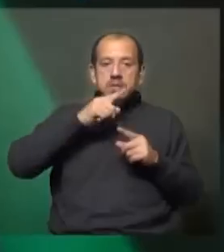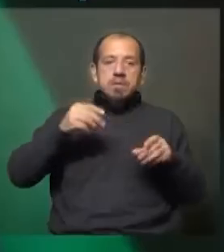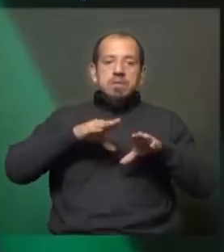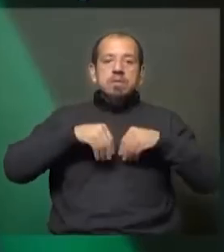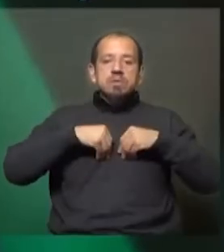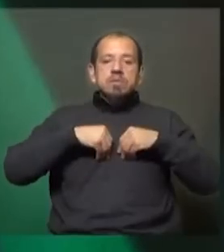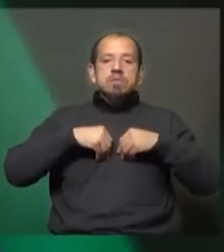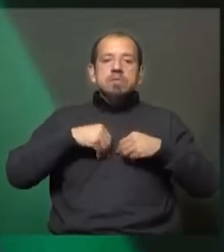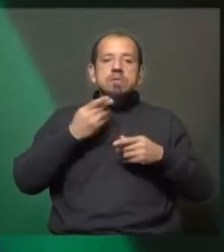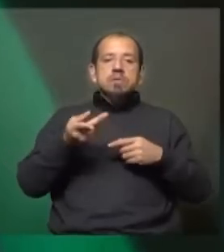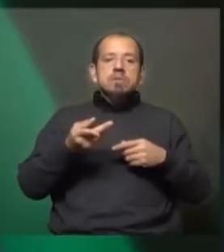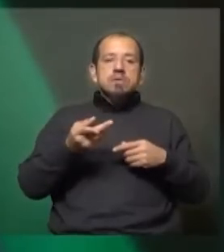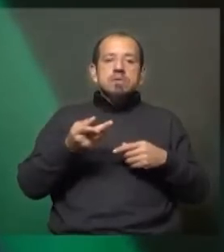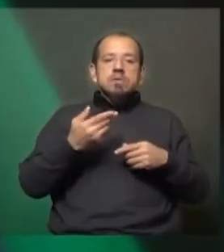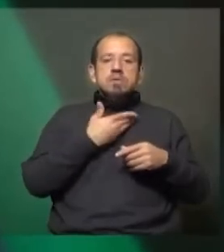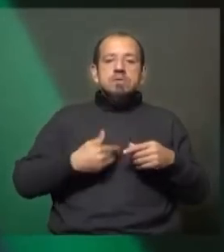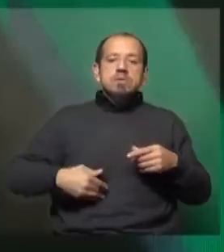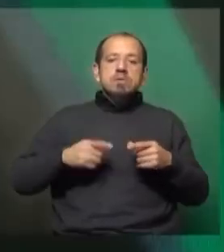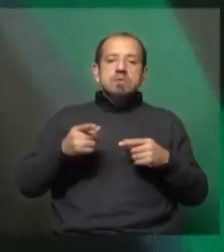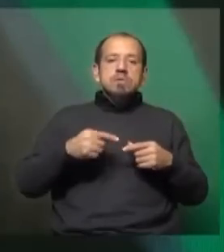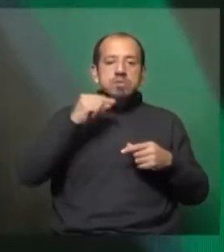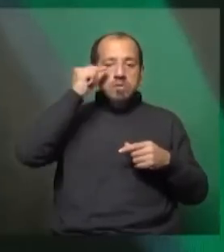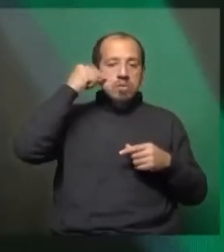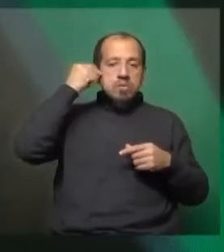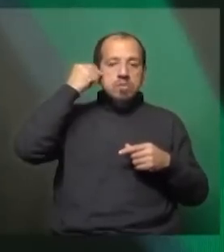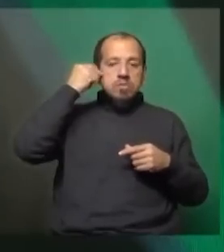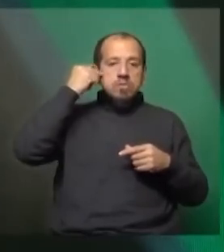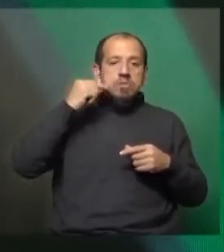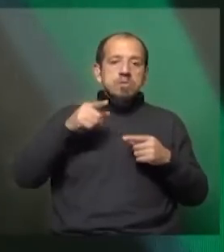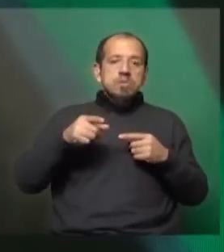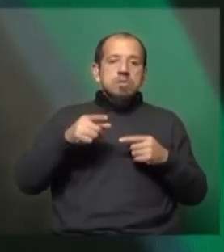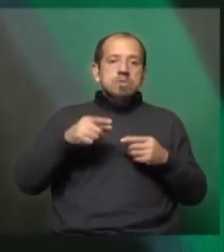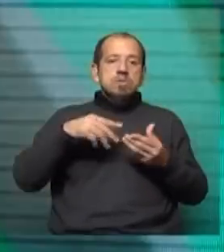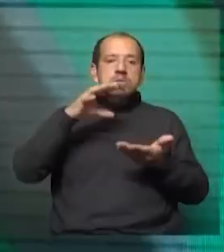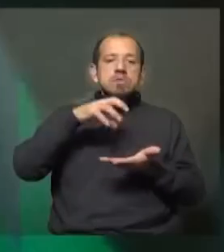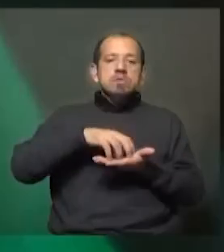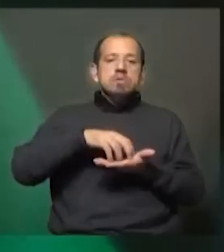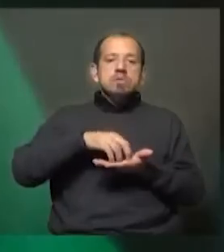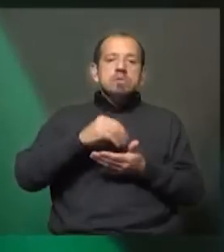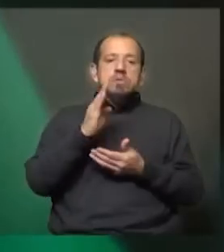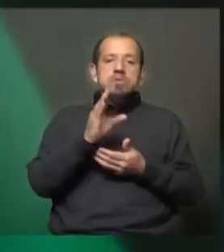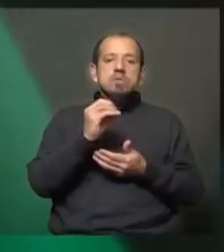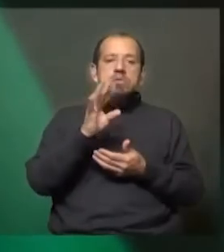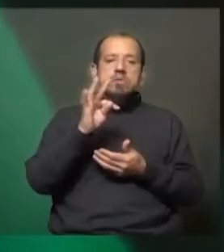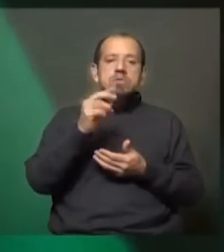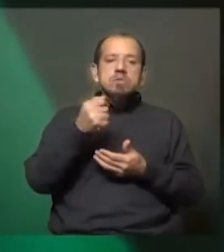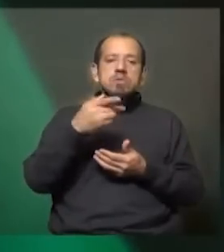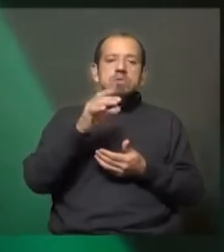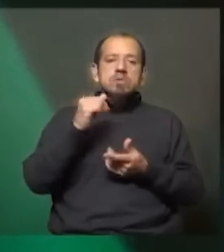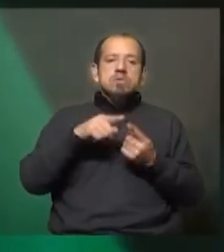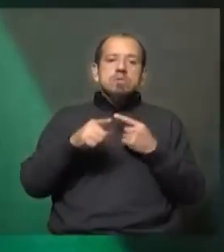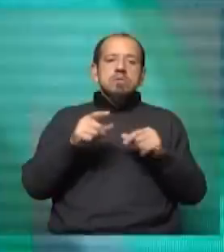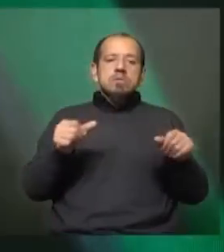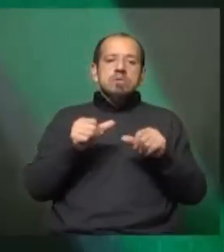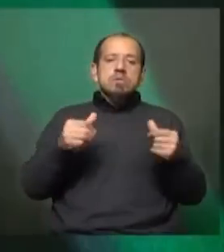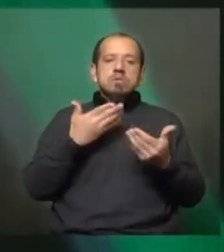ayuda que le propuso el gobierno argentino el propio presidente Alberto Alberto Fernández con una planta planta potabilizadora y asistencia técnica hizo lo mismo